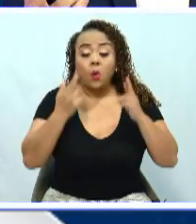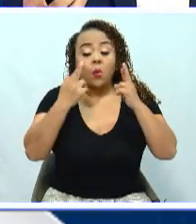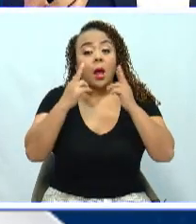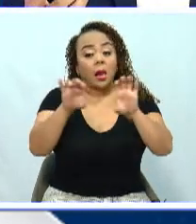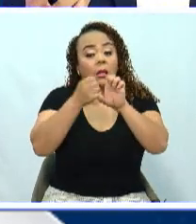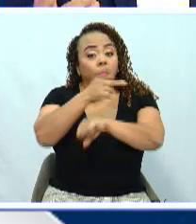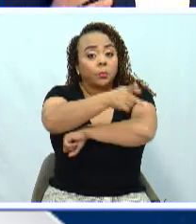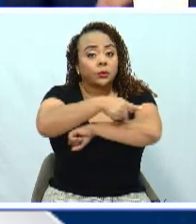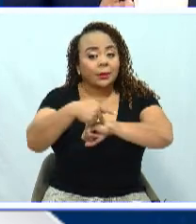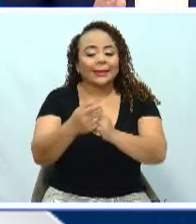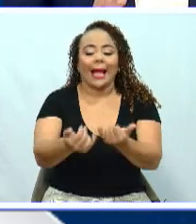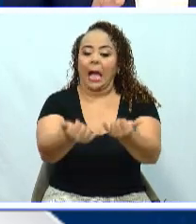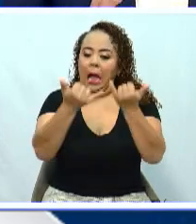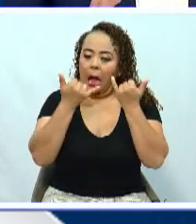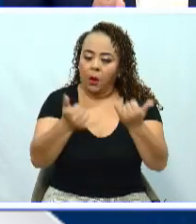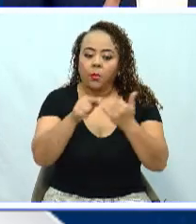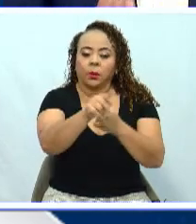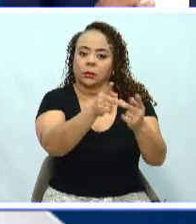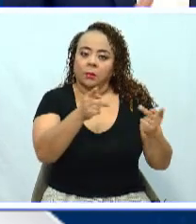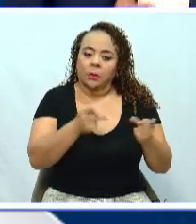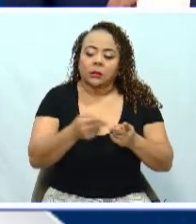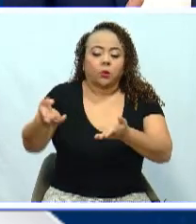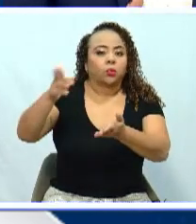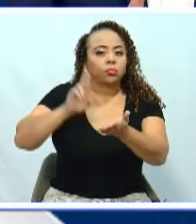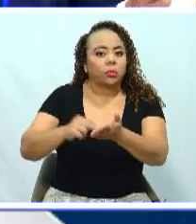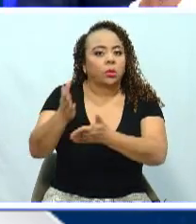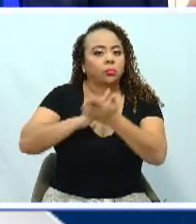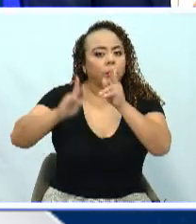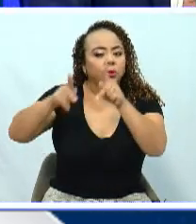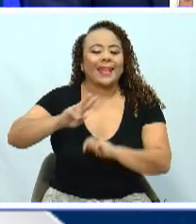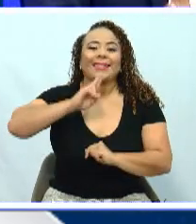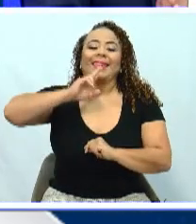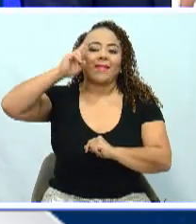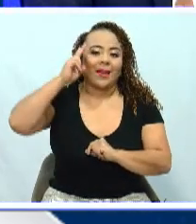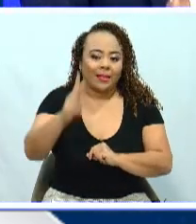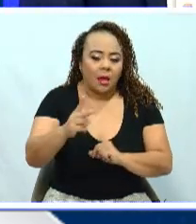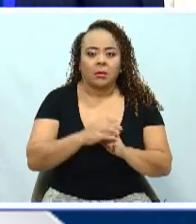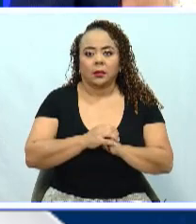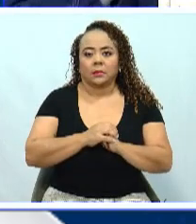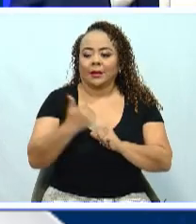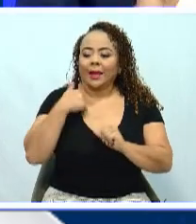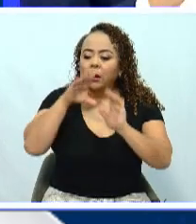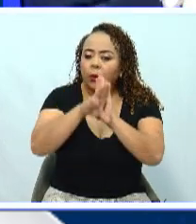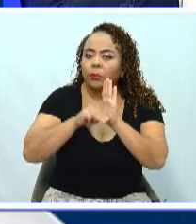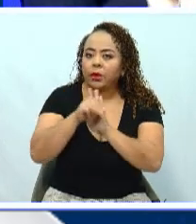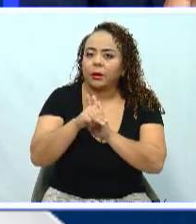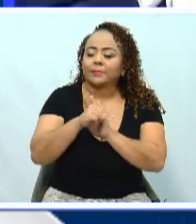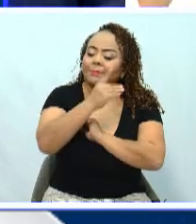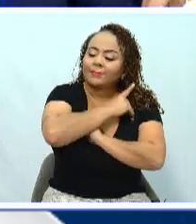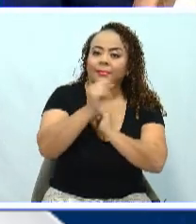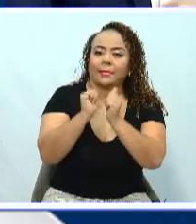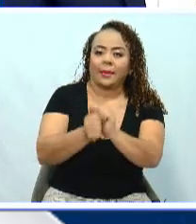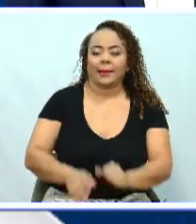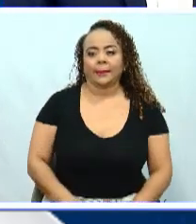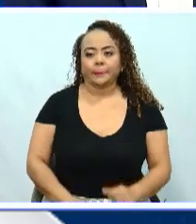chuchequero ahora que queda esa plaza vacante contrate a alguien que de verdad llene el currículum de un director